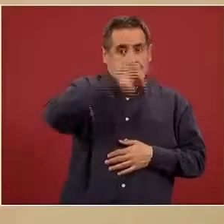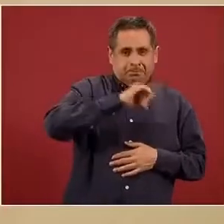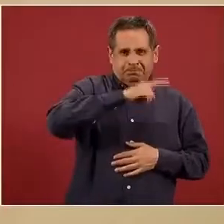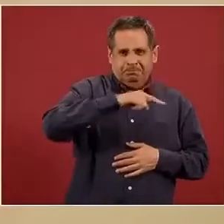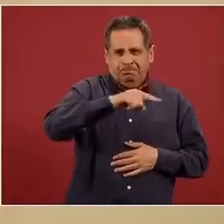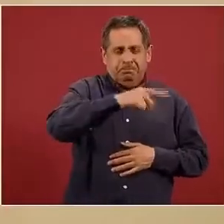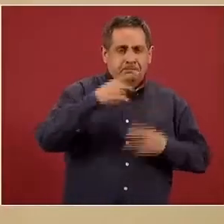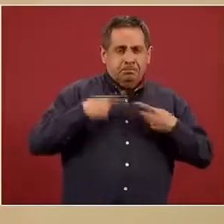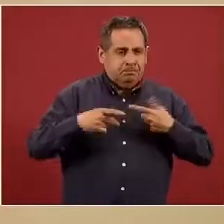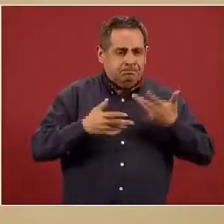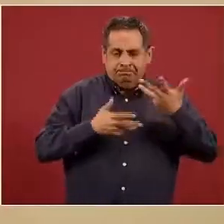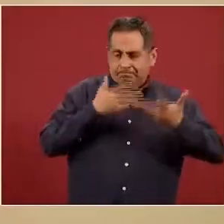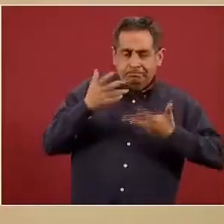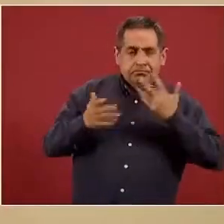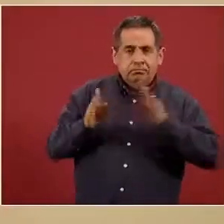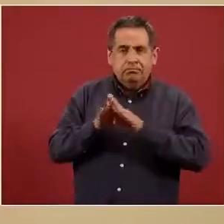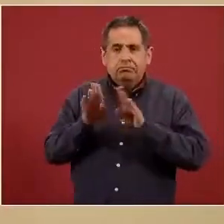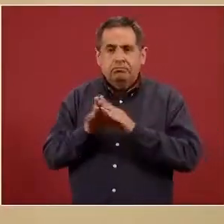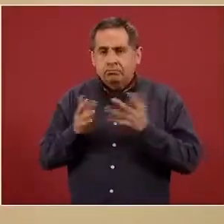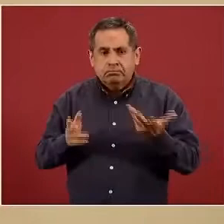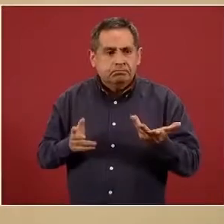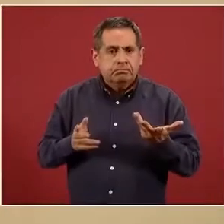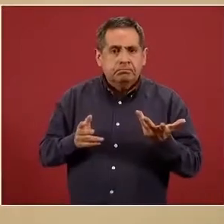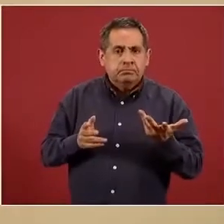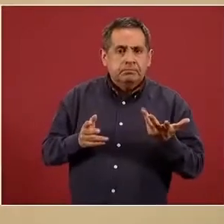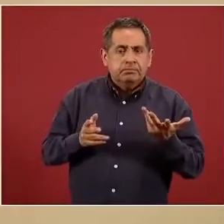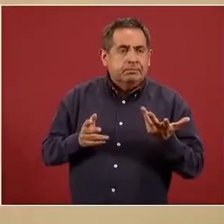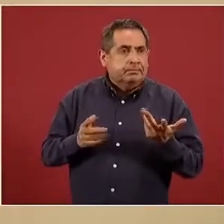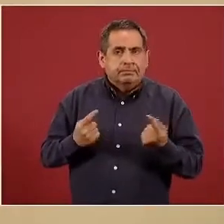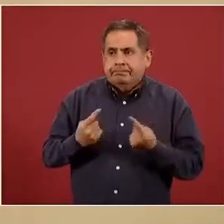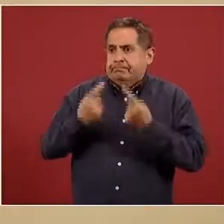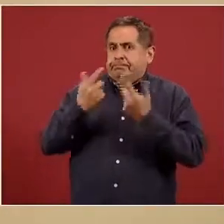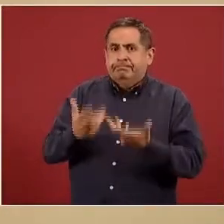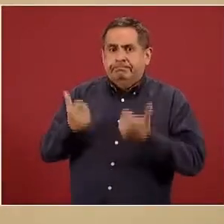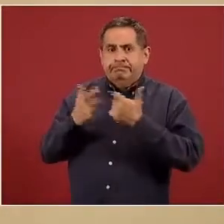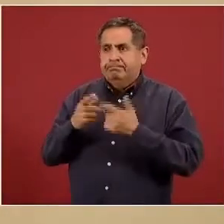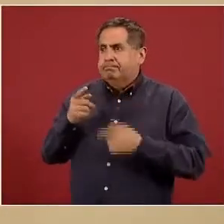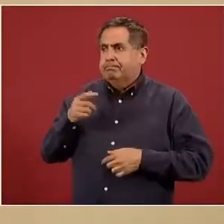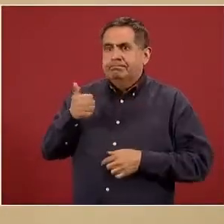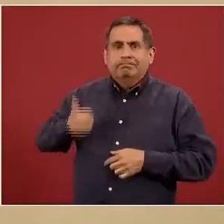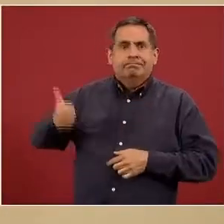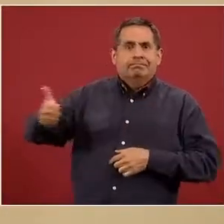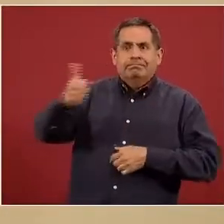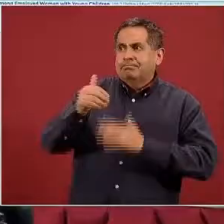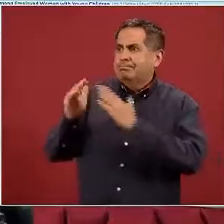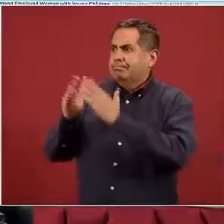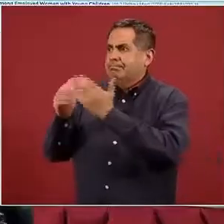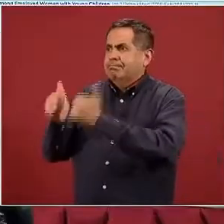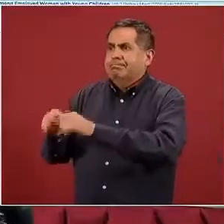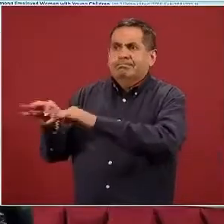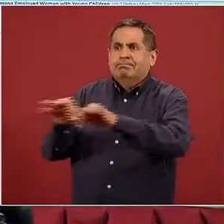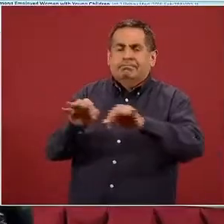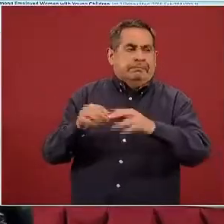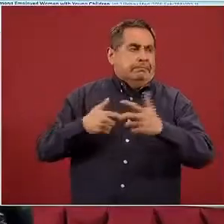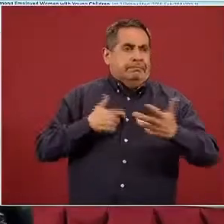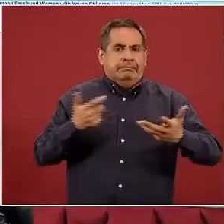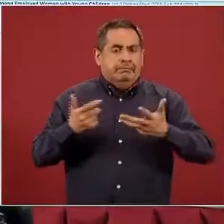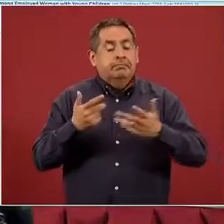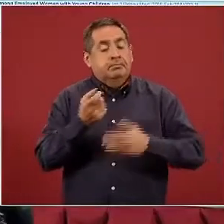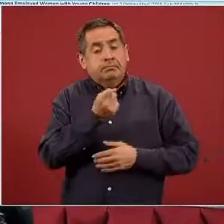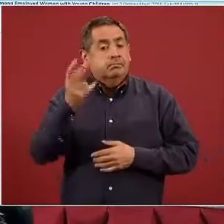encontraban con esta posibilidad de cómo reaccionar ante esta situación de trabajar a distancia. Y entonces, ¿qué es lo que